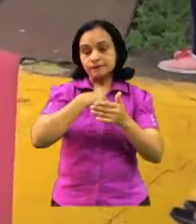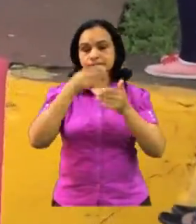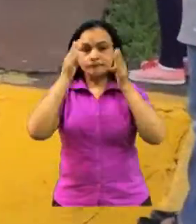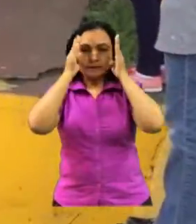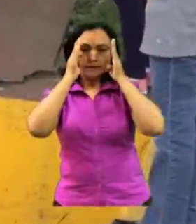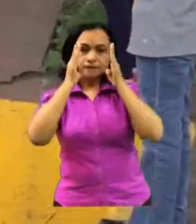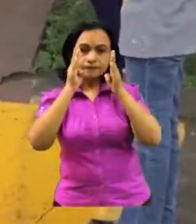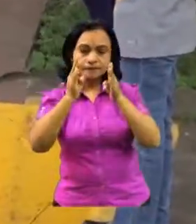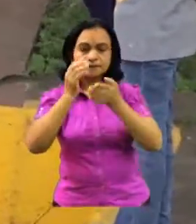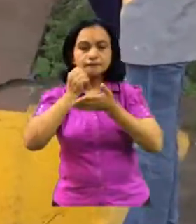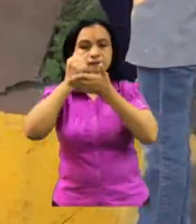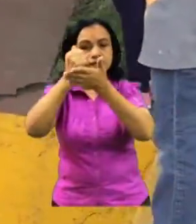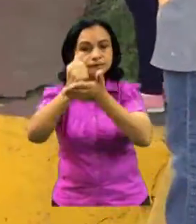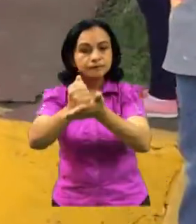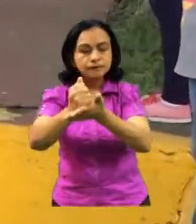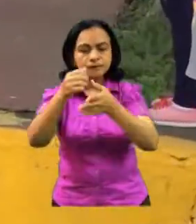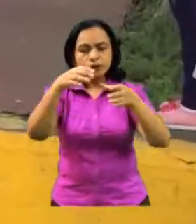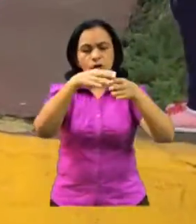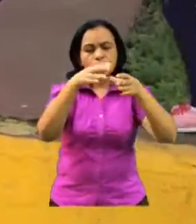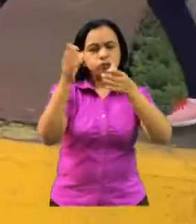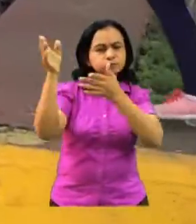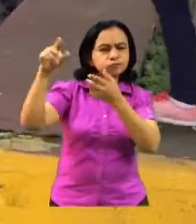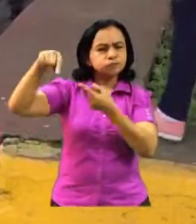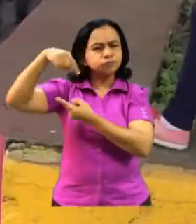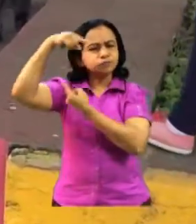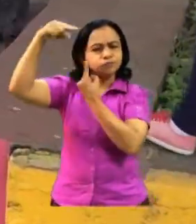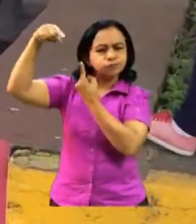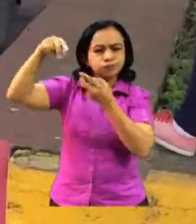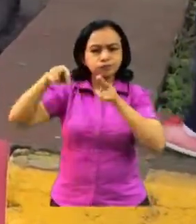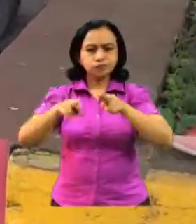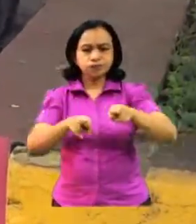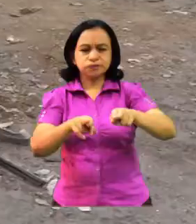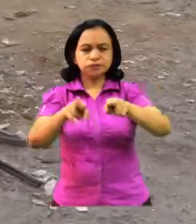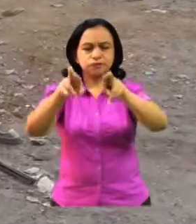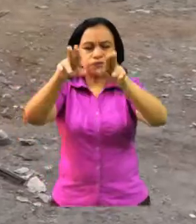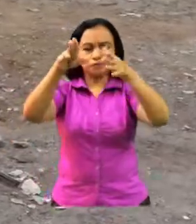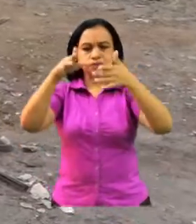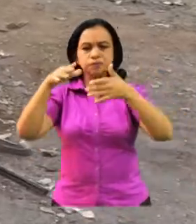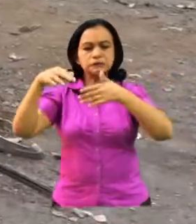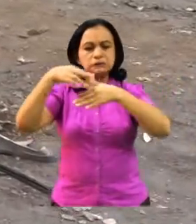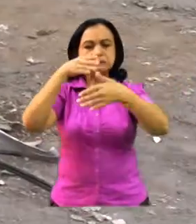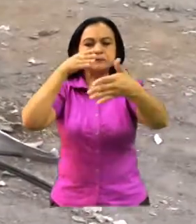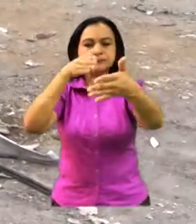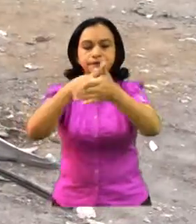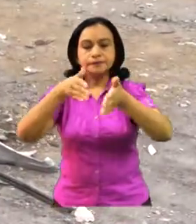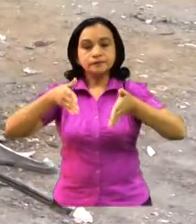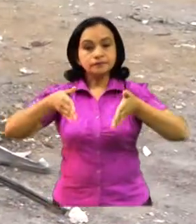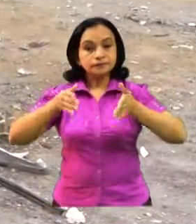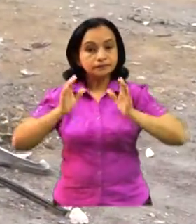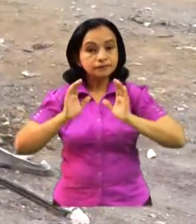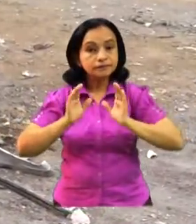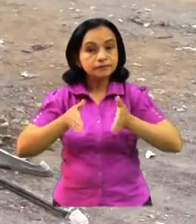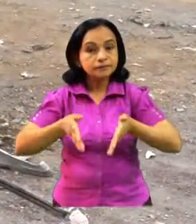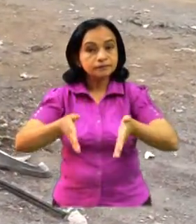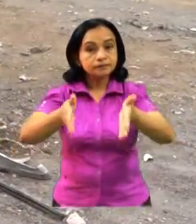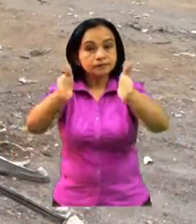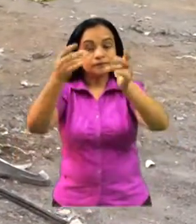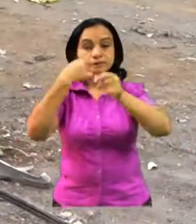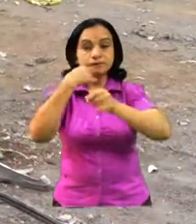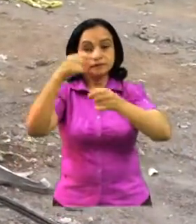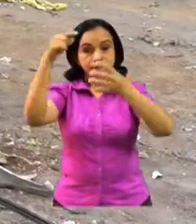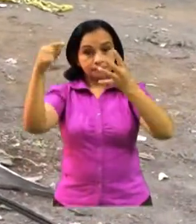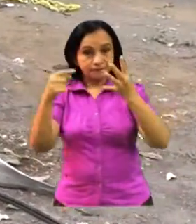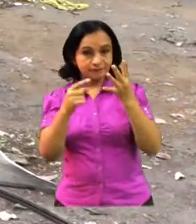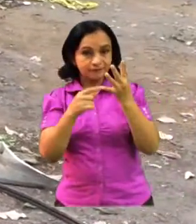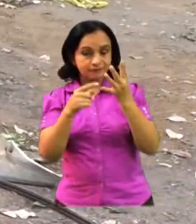con enfoque en primeros auxilios durante huracanes, desborde de ríos y bloqueo de caminos y carreteras. Para finalizar, señaló que en el